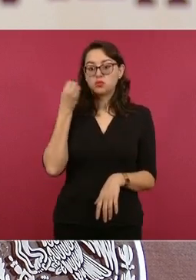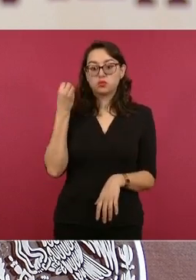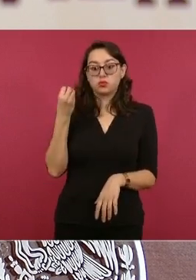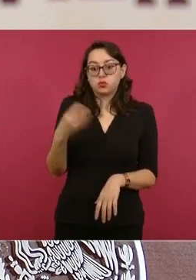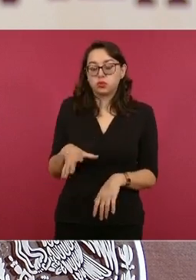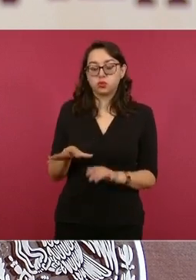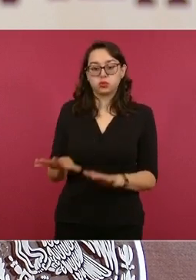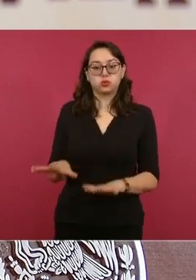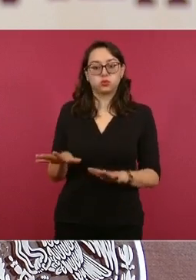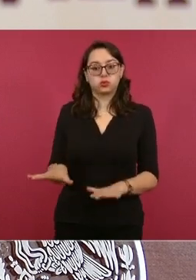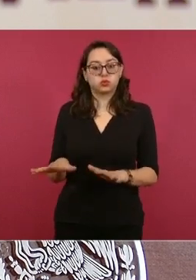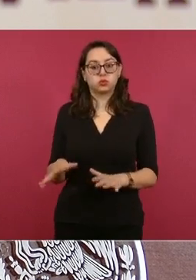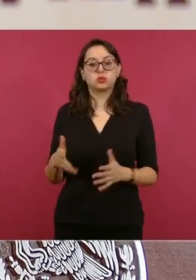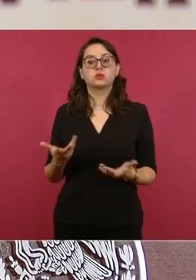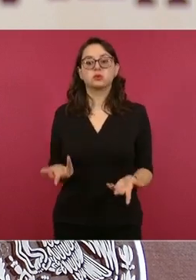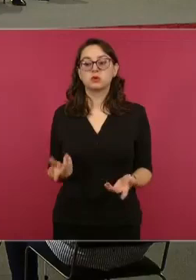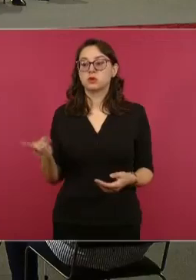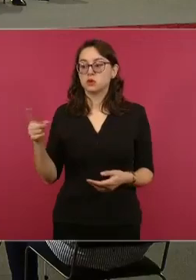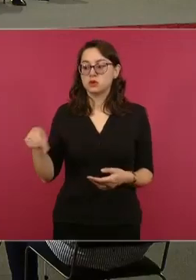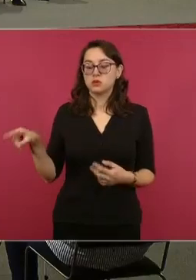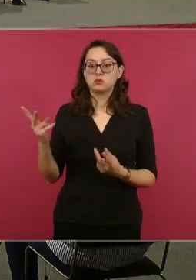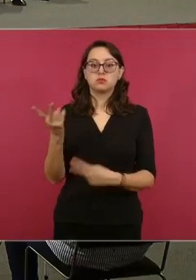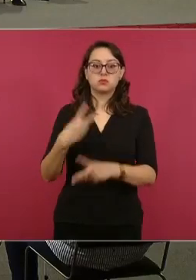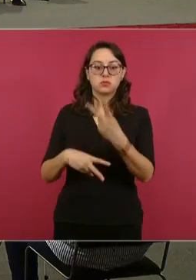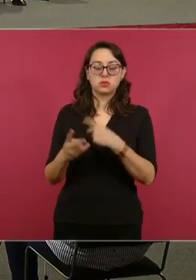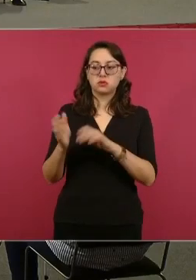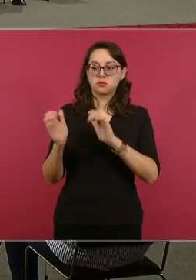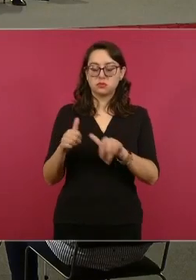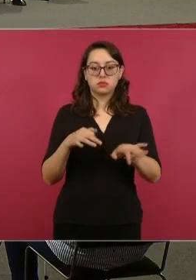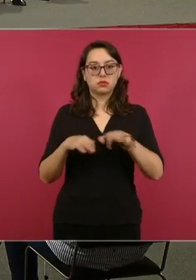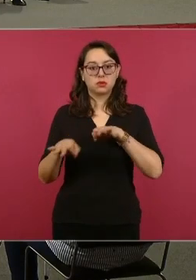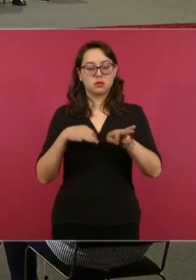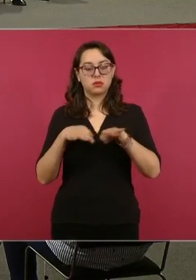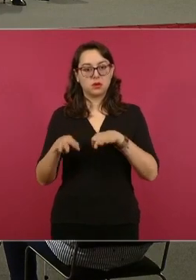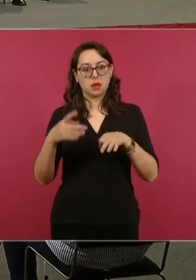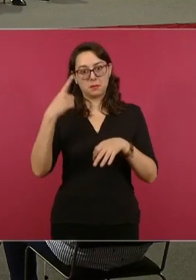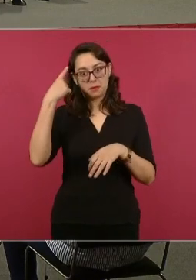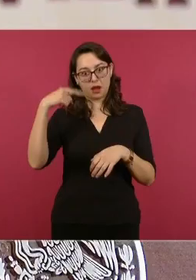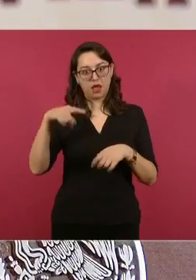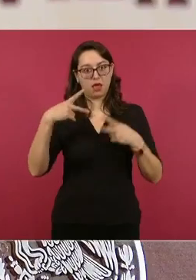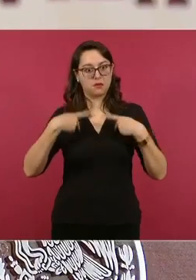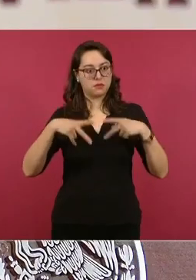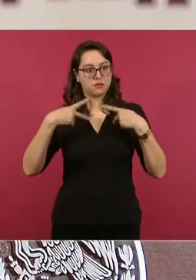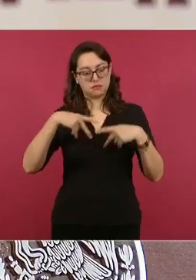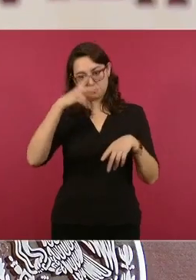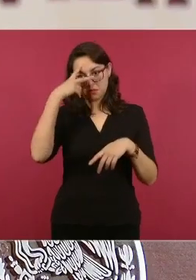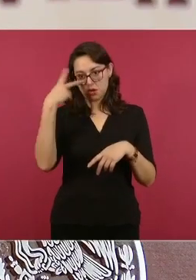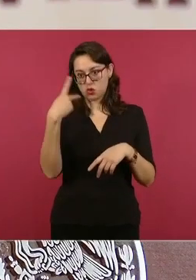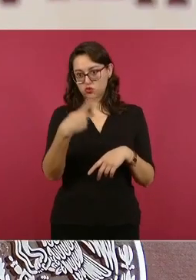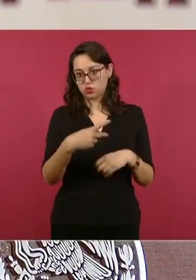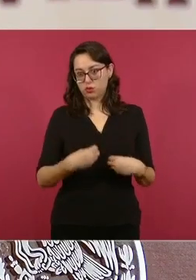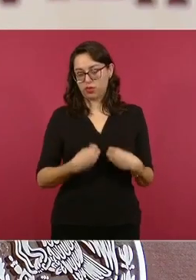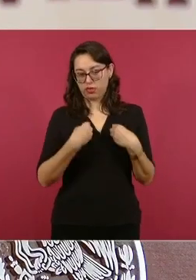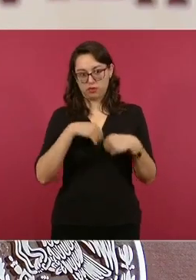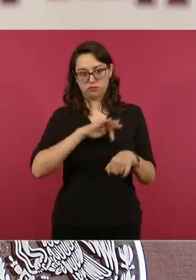médicas y médicos cubanos que están salvando la vida de mexicanas y de mexicanos. En ese